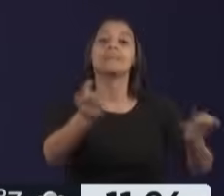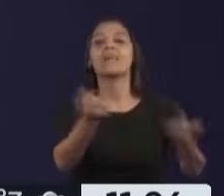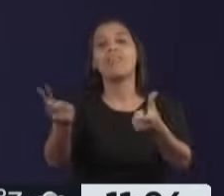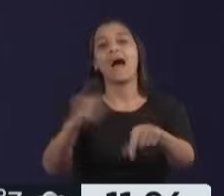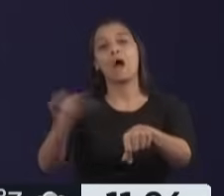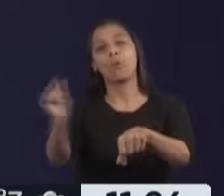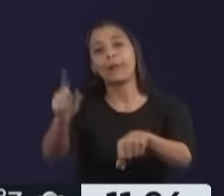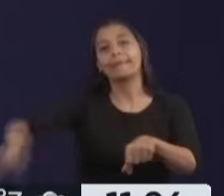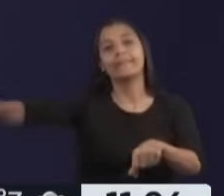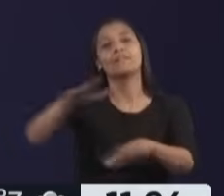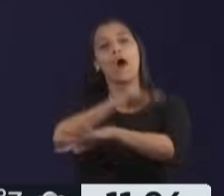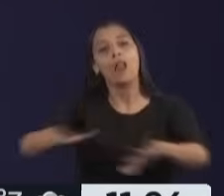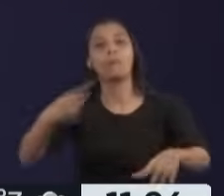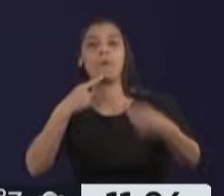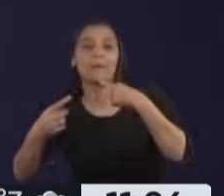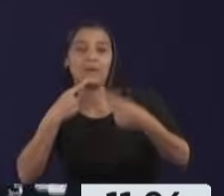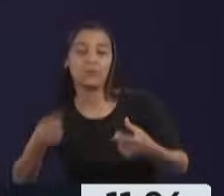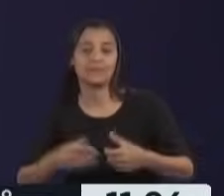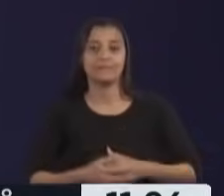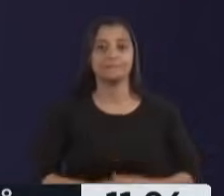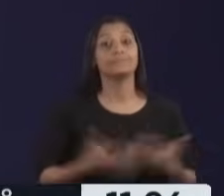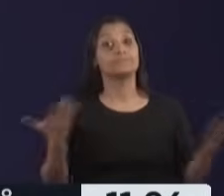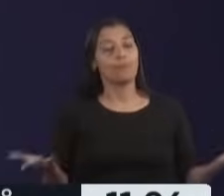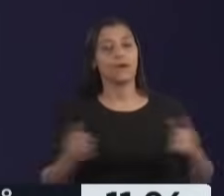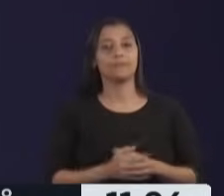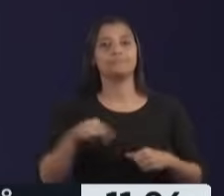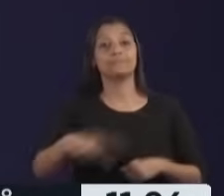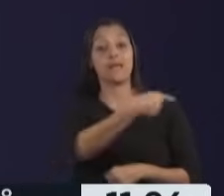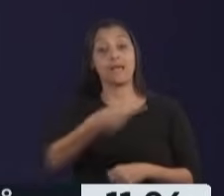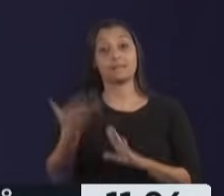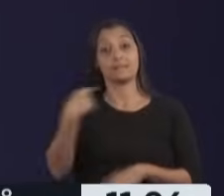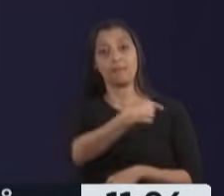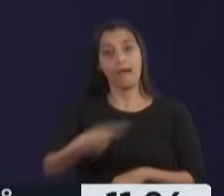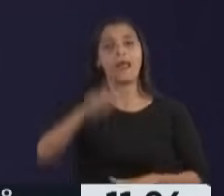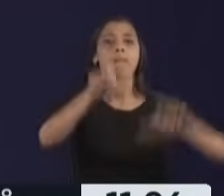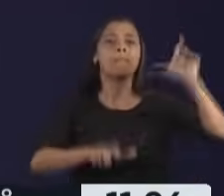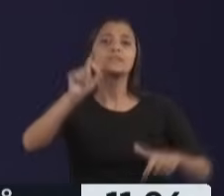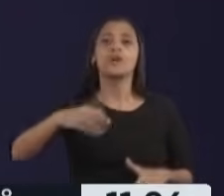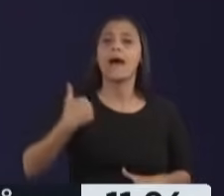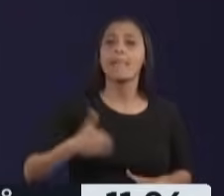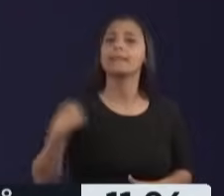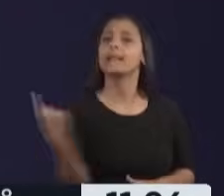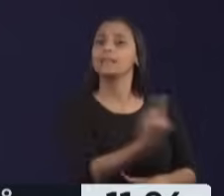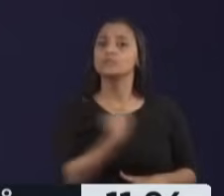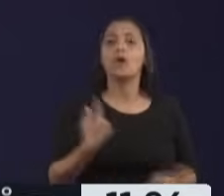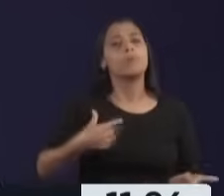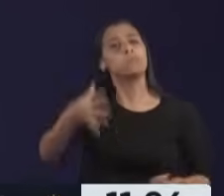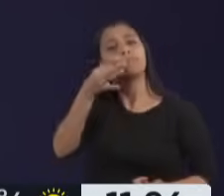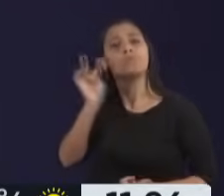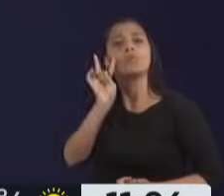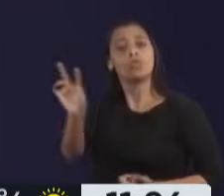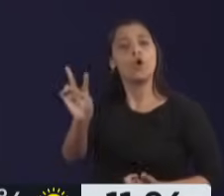permitirnos estas liberalidades. Bueno, esta semana los argentinos fuimos testigos de dos escenarios